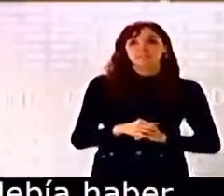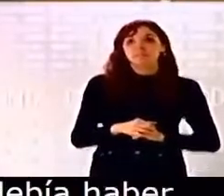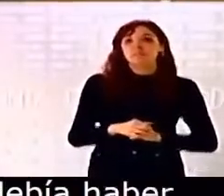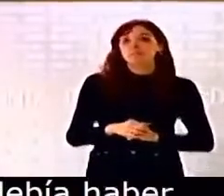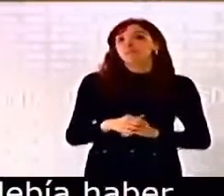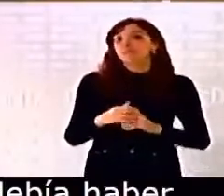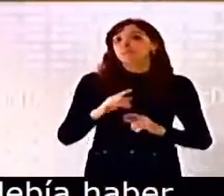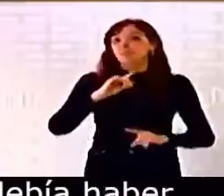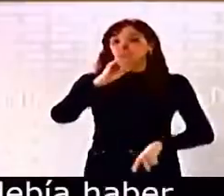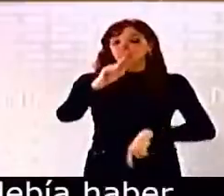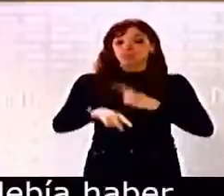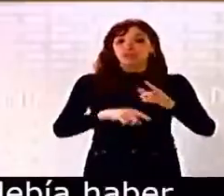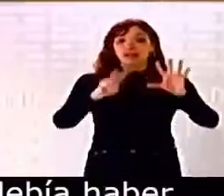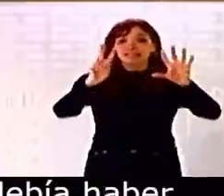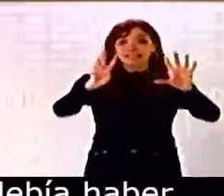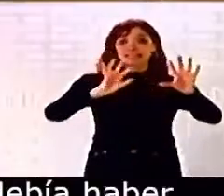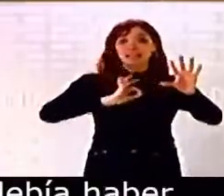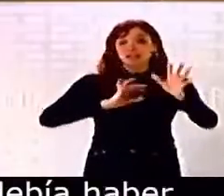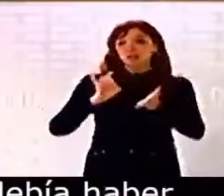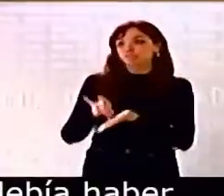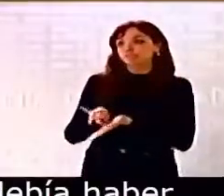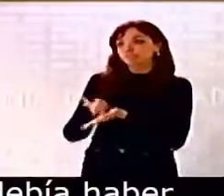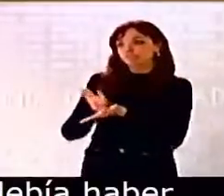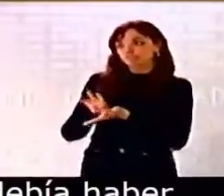y el 7 de enero está cesada.